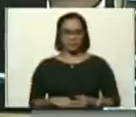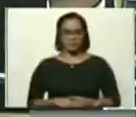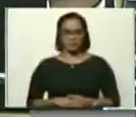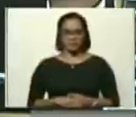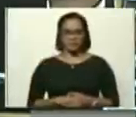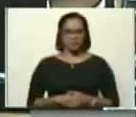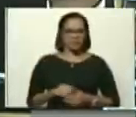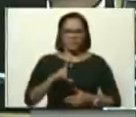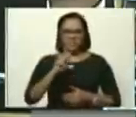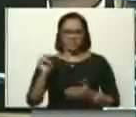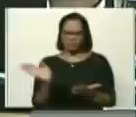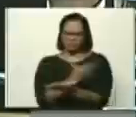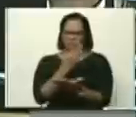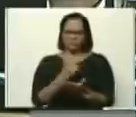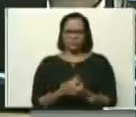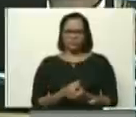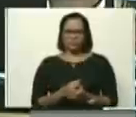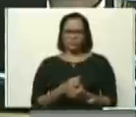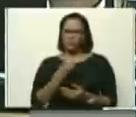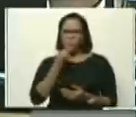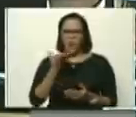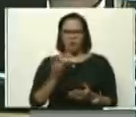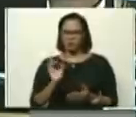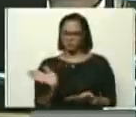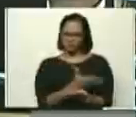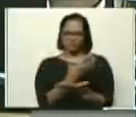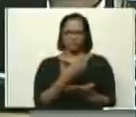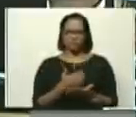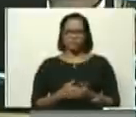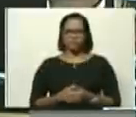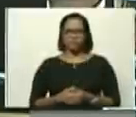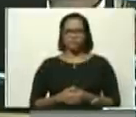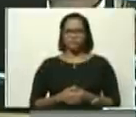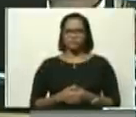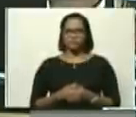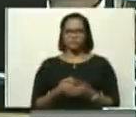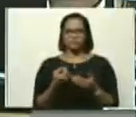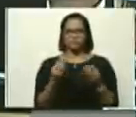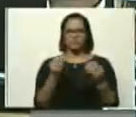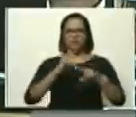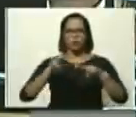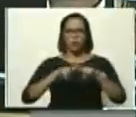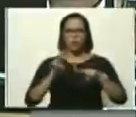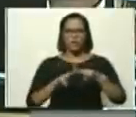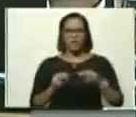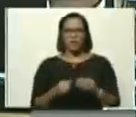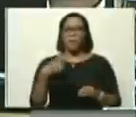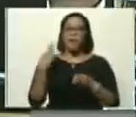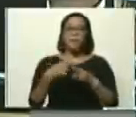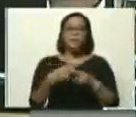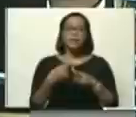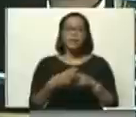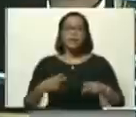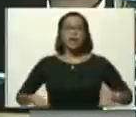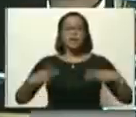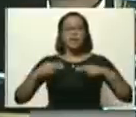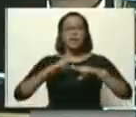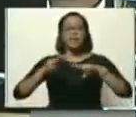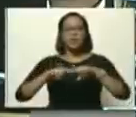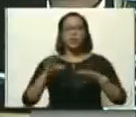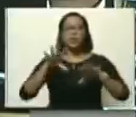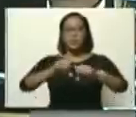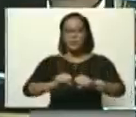Esa no vale. Eso no es justo. Cuando aquí tantos niños, poner en peligro la vida de niños con una invasión.